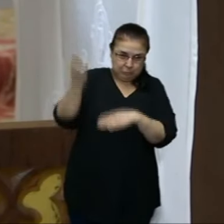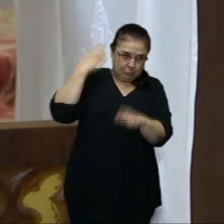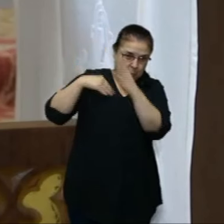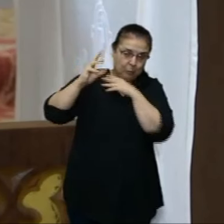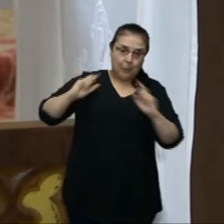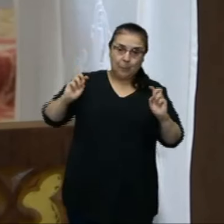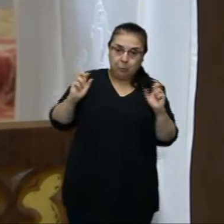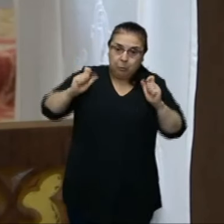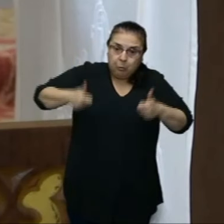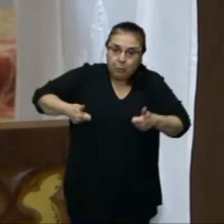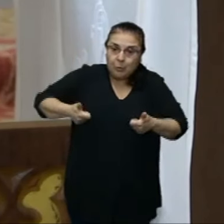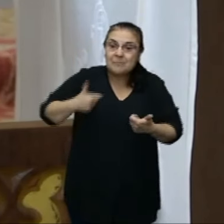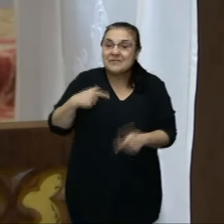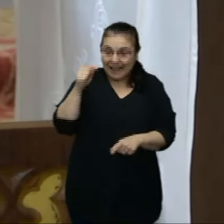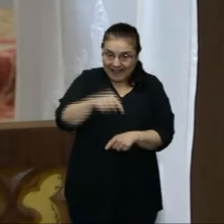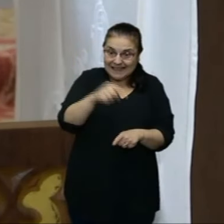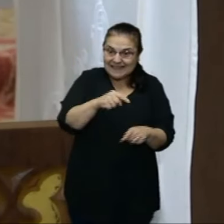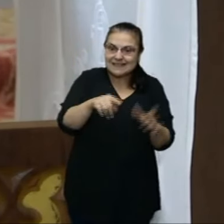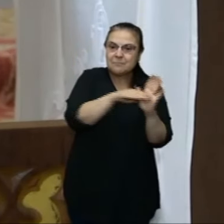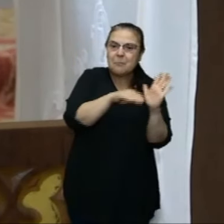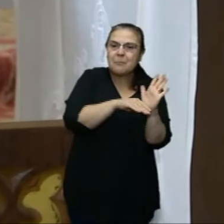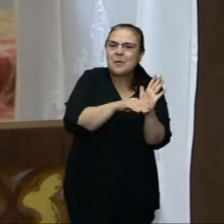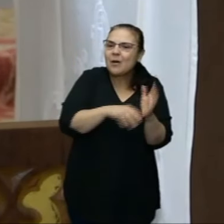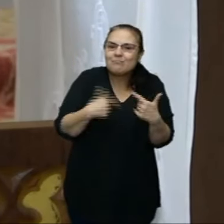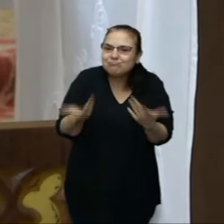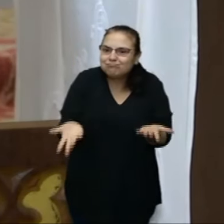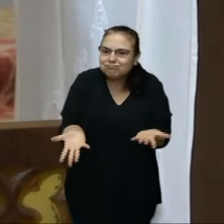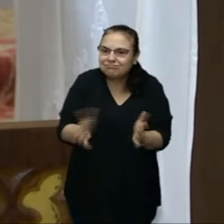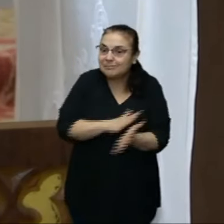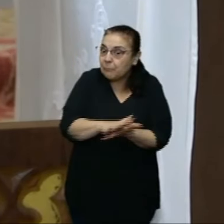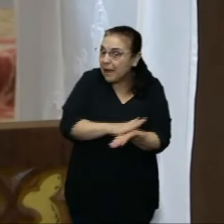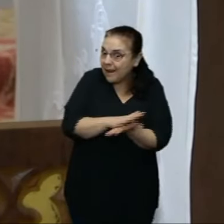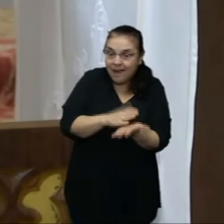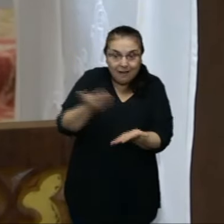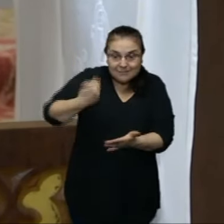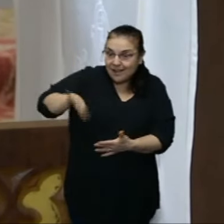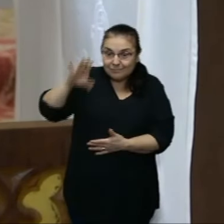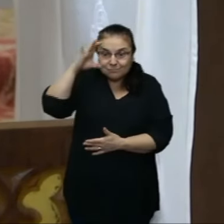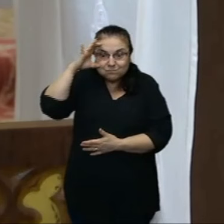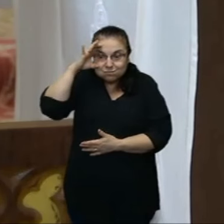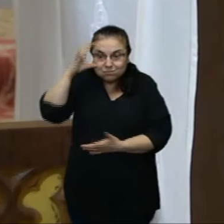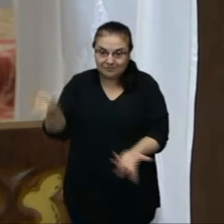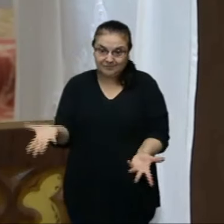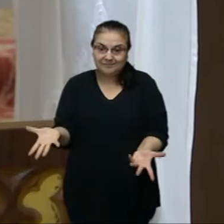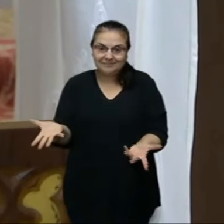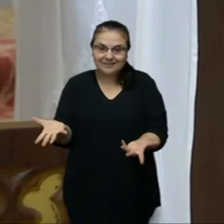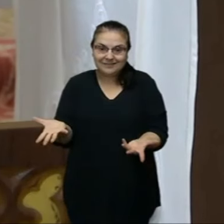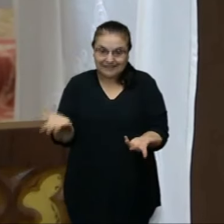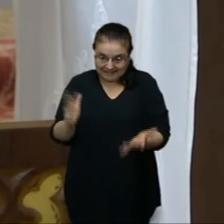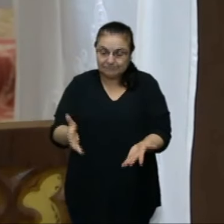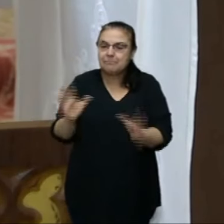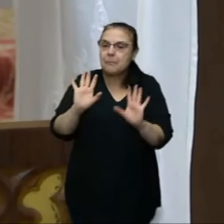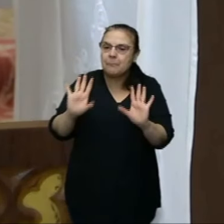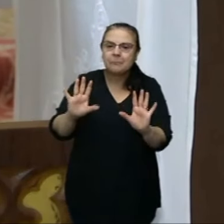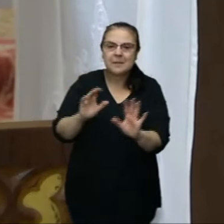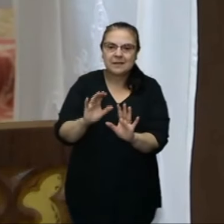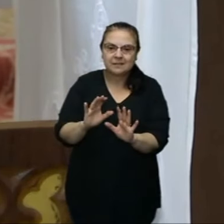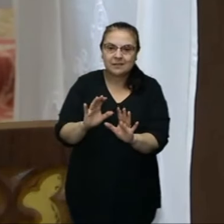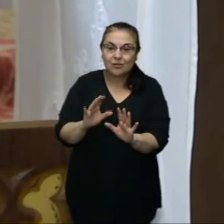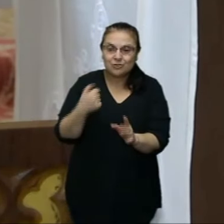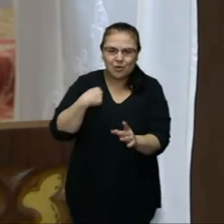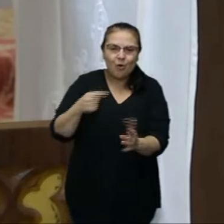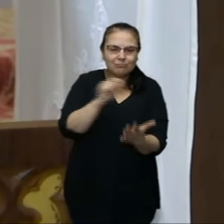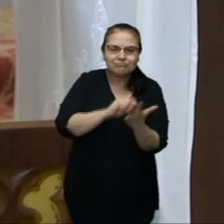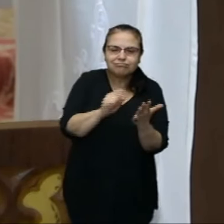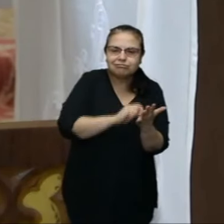principio. Este mandamiento antiguo es la palabra que habéis escuchado. Y, sin embargo, os